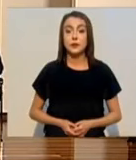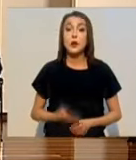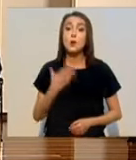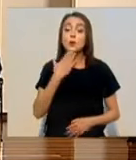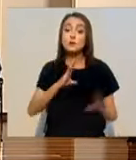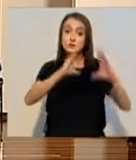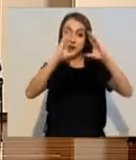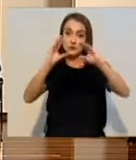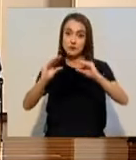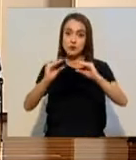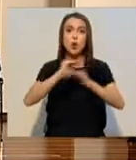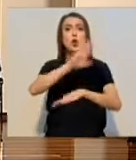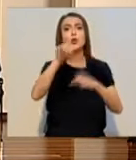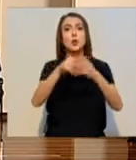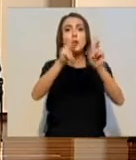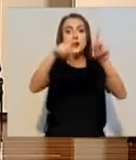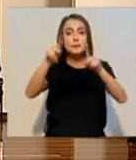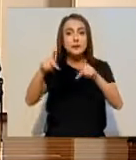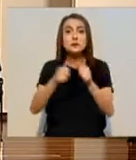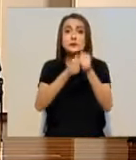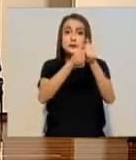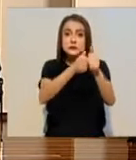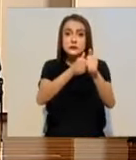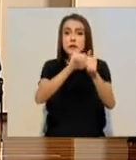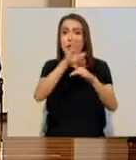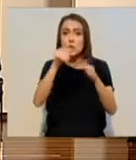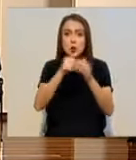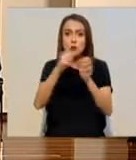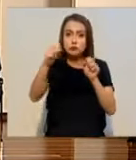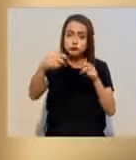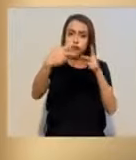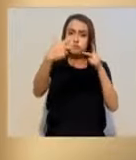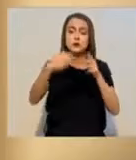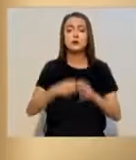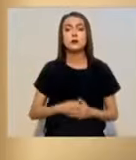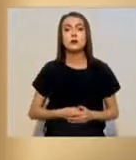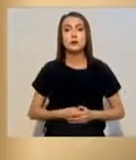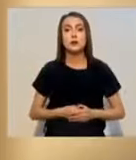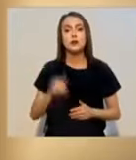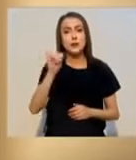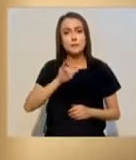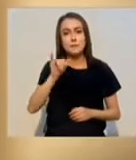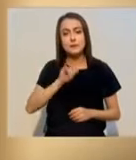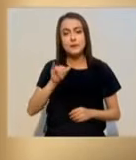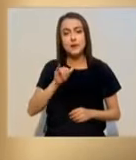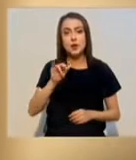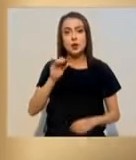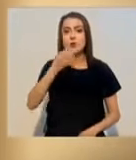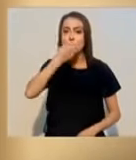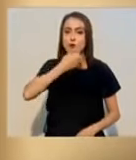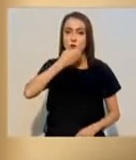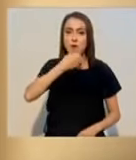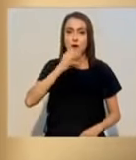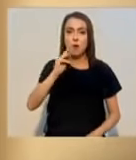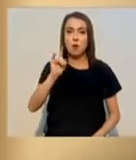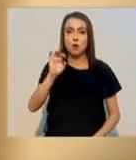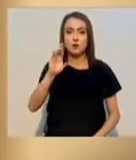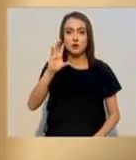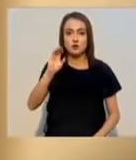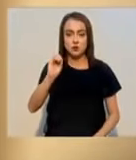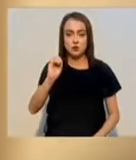Muy buenas tardes a todas las personas que siguen la transmisión, también a don Román, a don